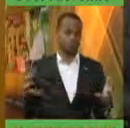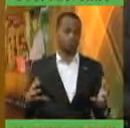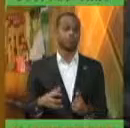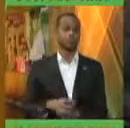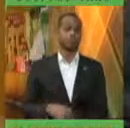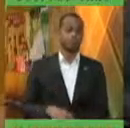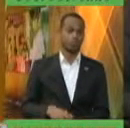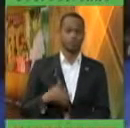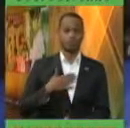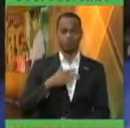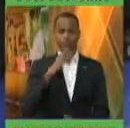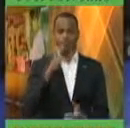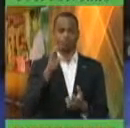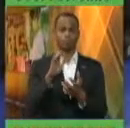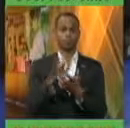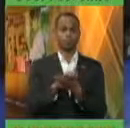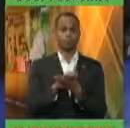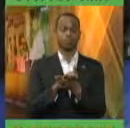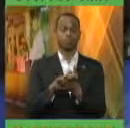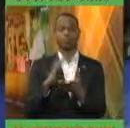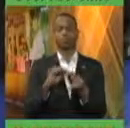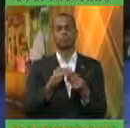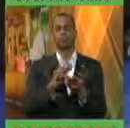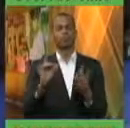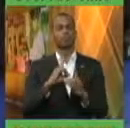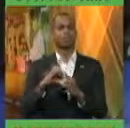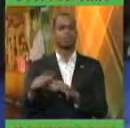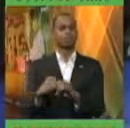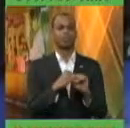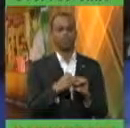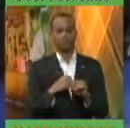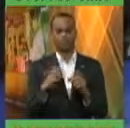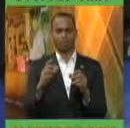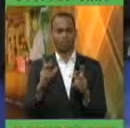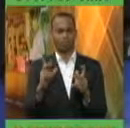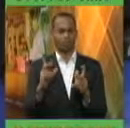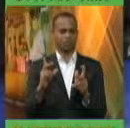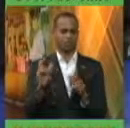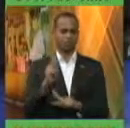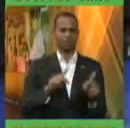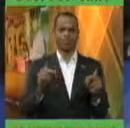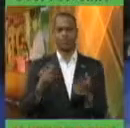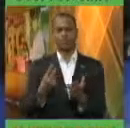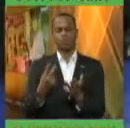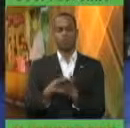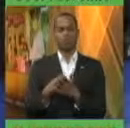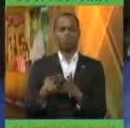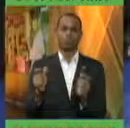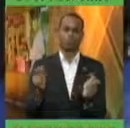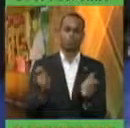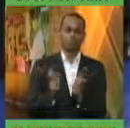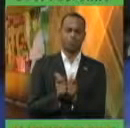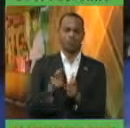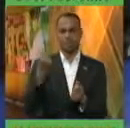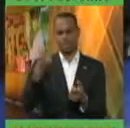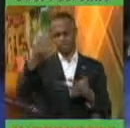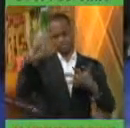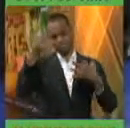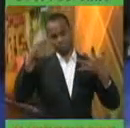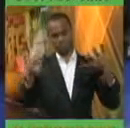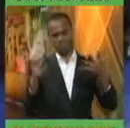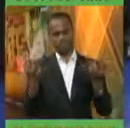dice ustedes son defensores del pueblo con poco presupuesto así que me dicen bien puede ser que porque son una